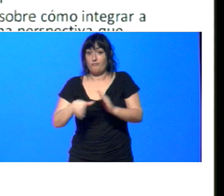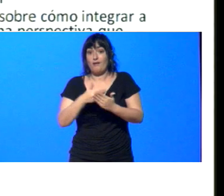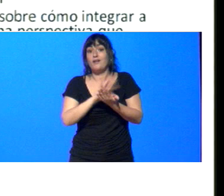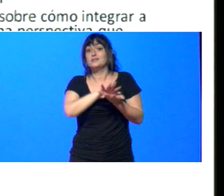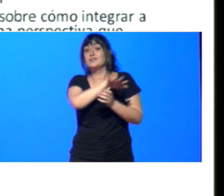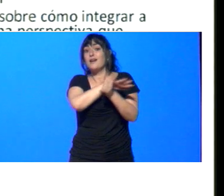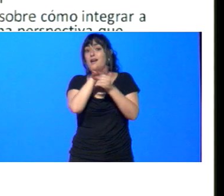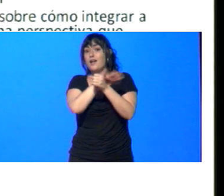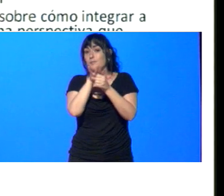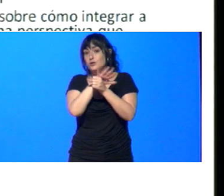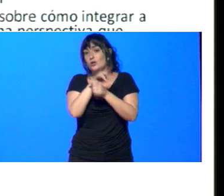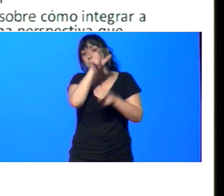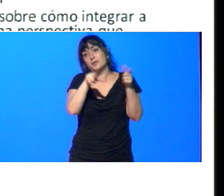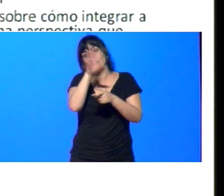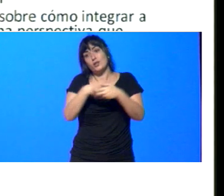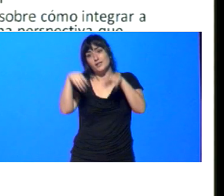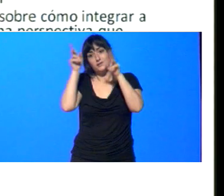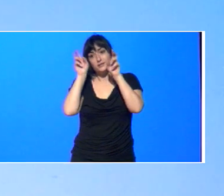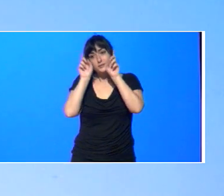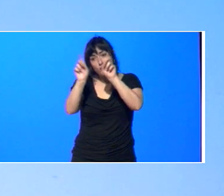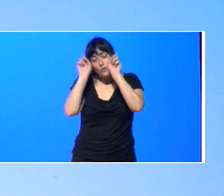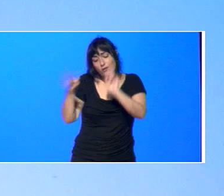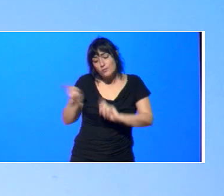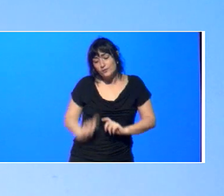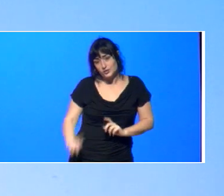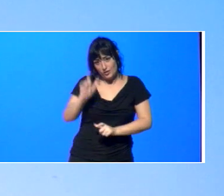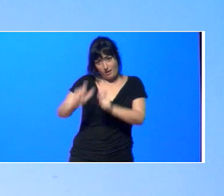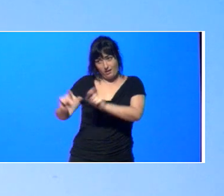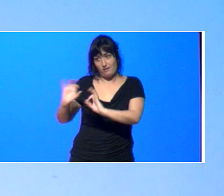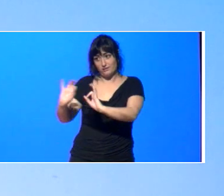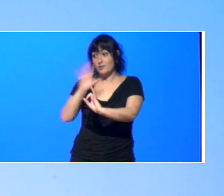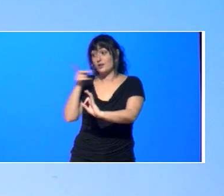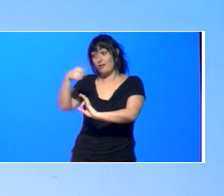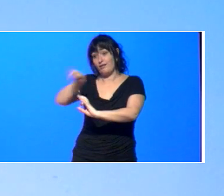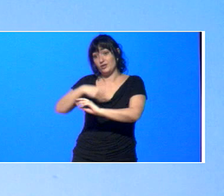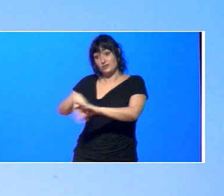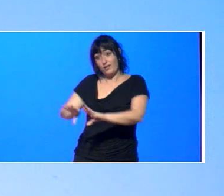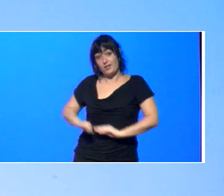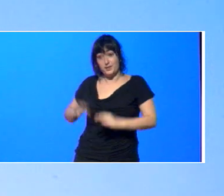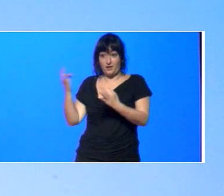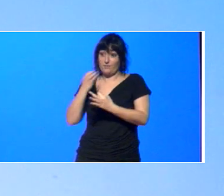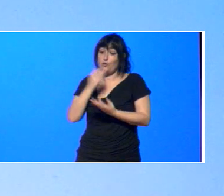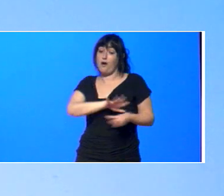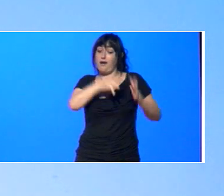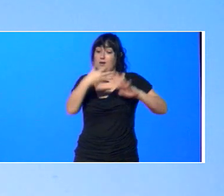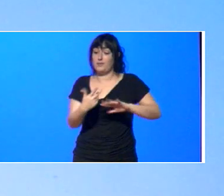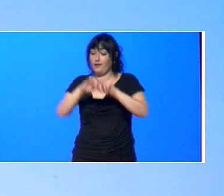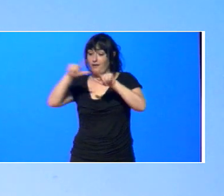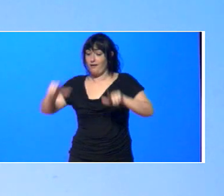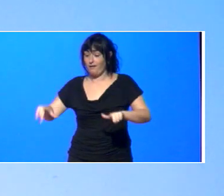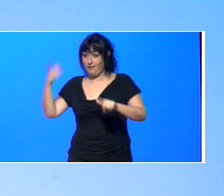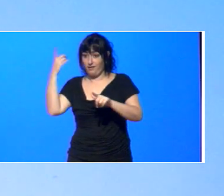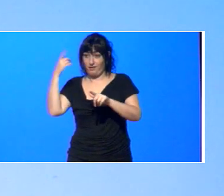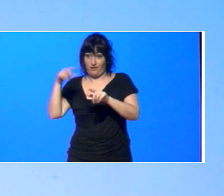profesionales de la educación no porque van a ser ellos los que van a transmitir no en las aulas no esos valores esos